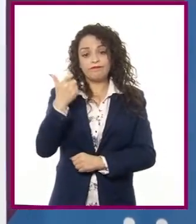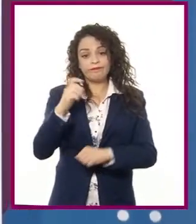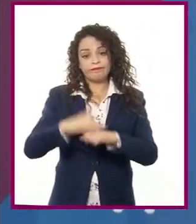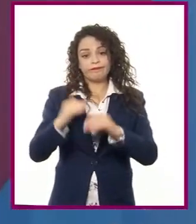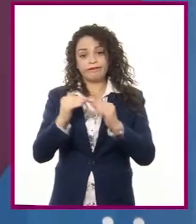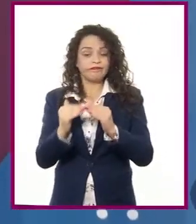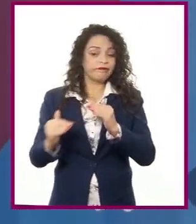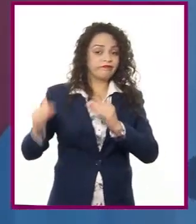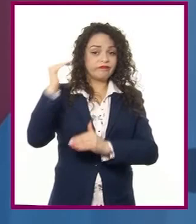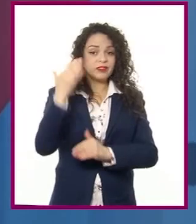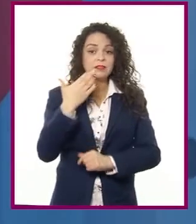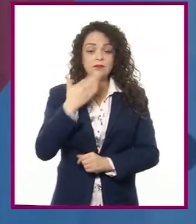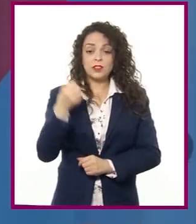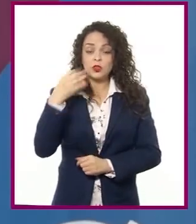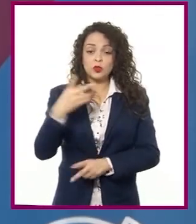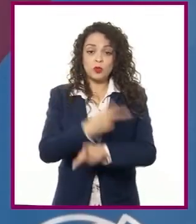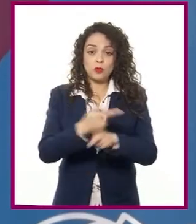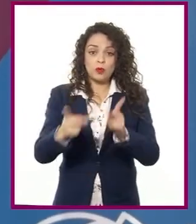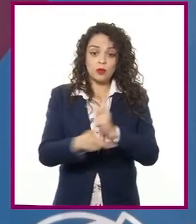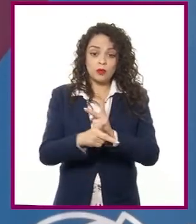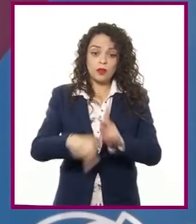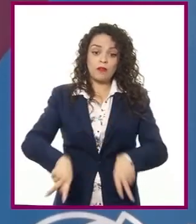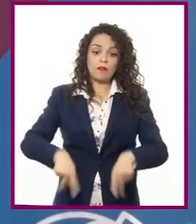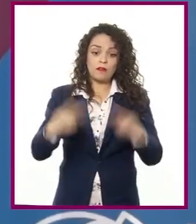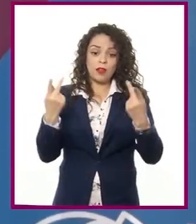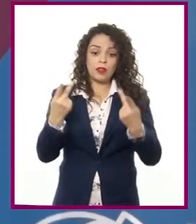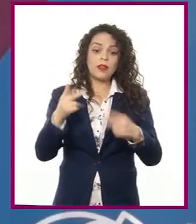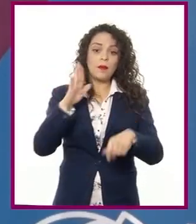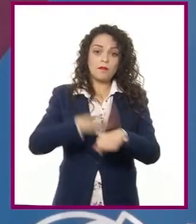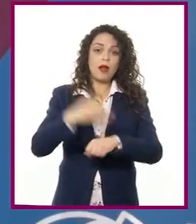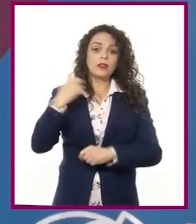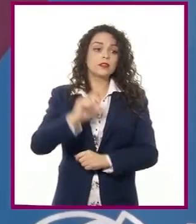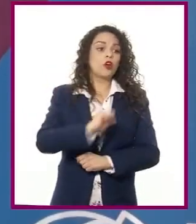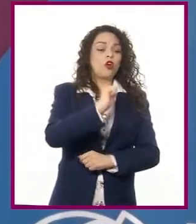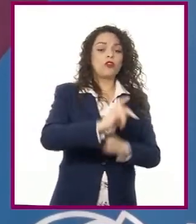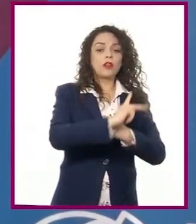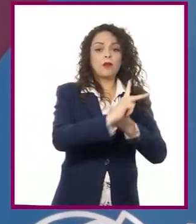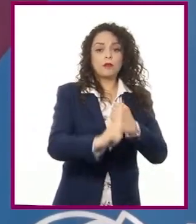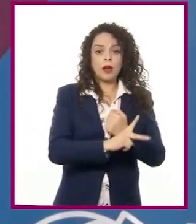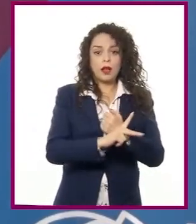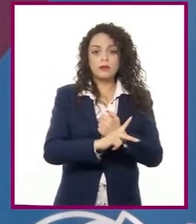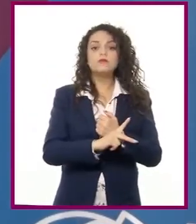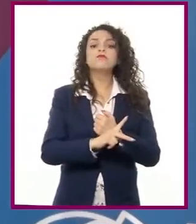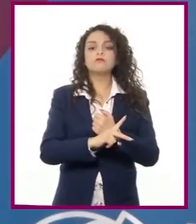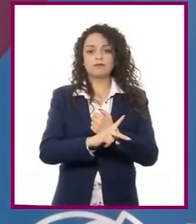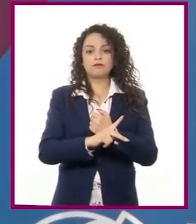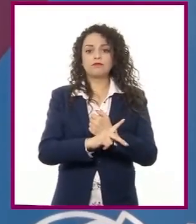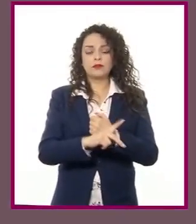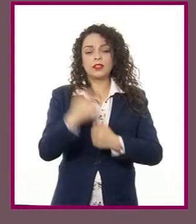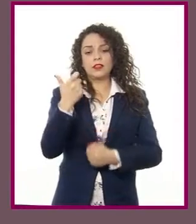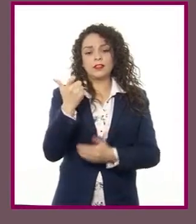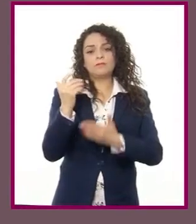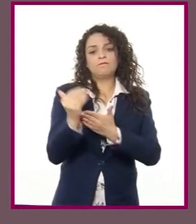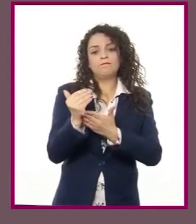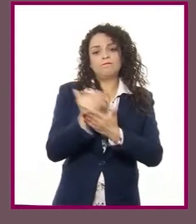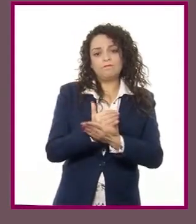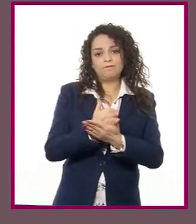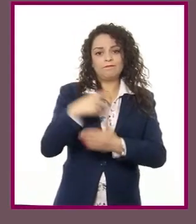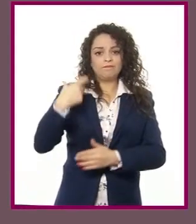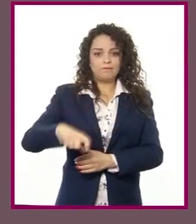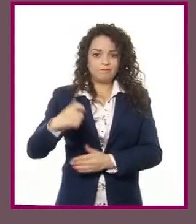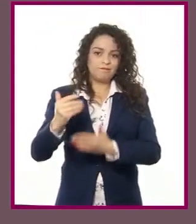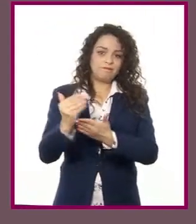por lo tanto, sus productos se venden mucho más que los del otro país con una economía menos desarrollada.